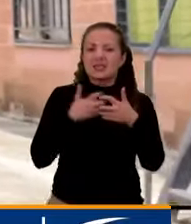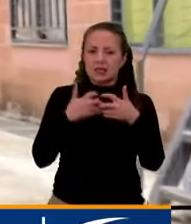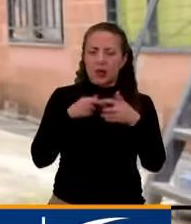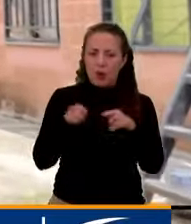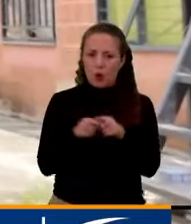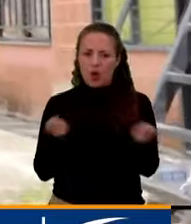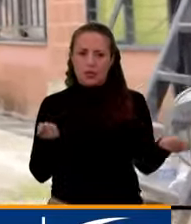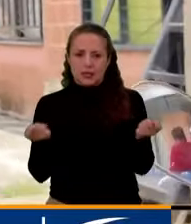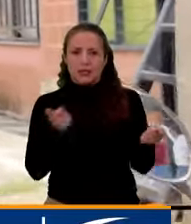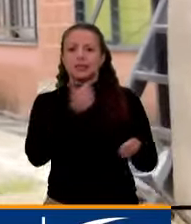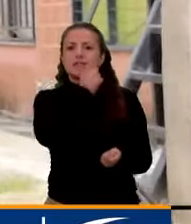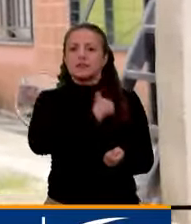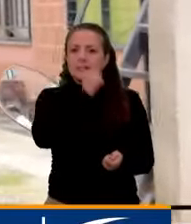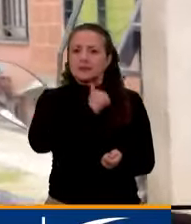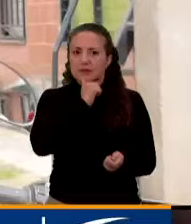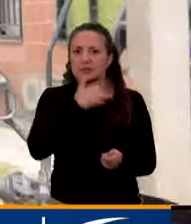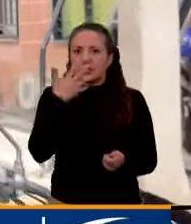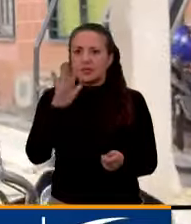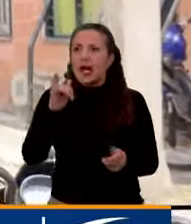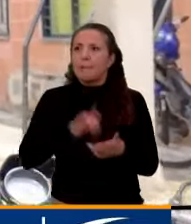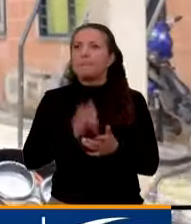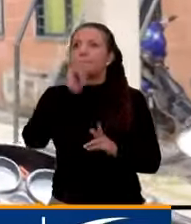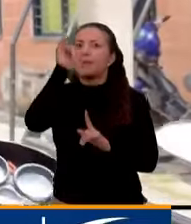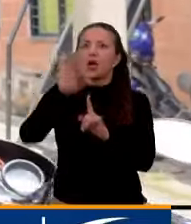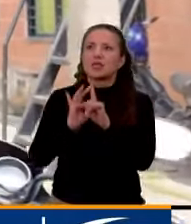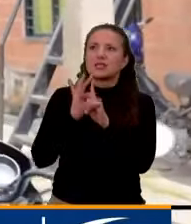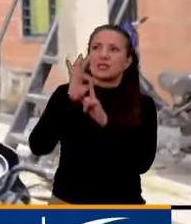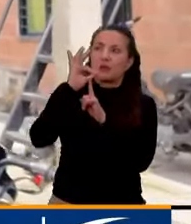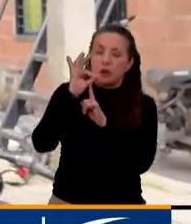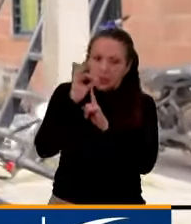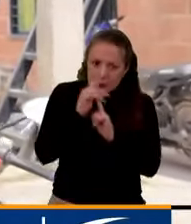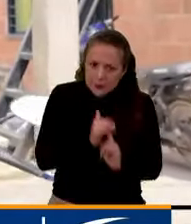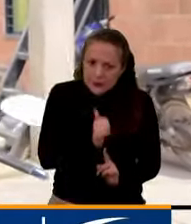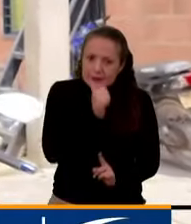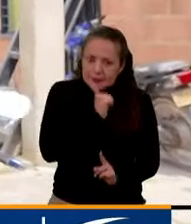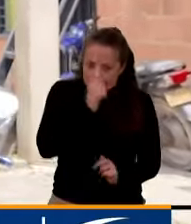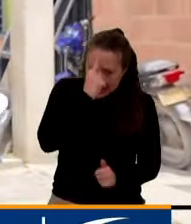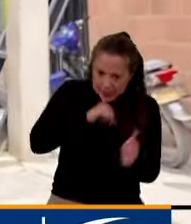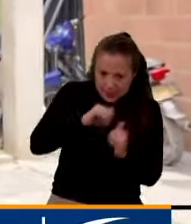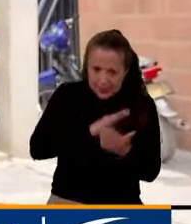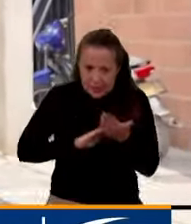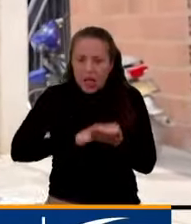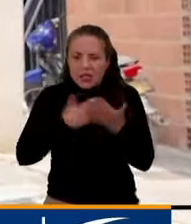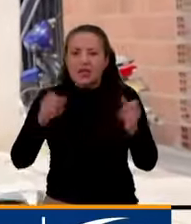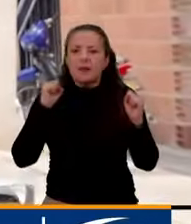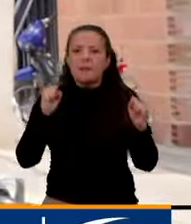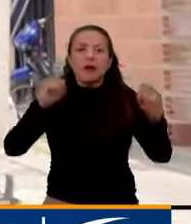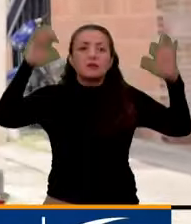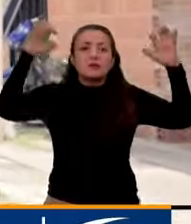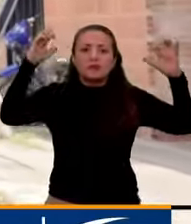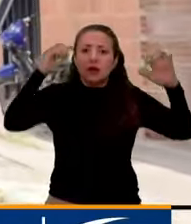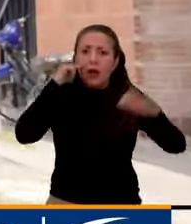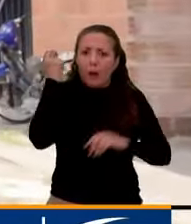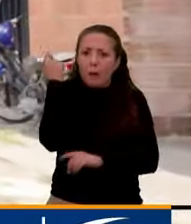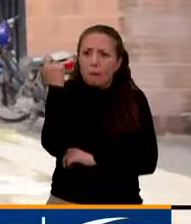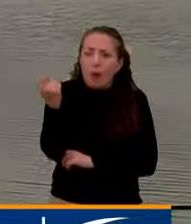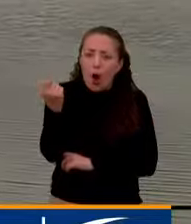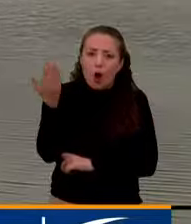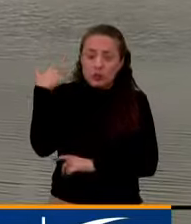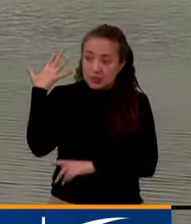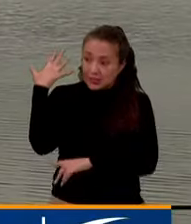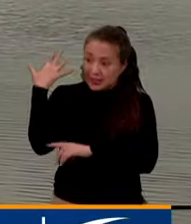que ha soportado las peores temperaturas, las más altas temperaturas y los niveles más bajos de lluvias en más de